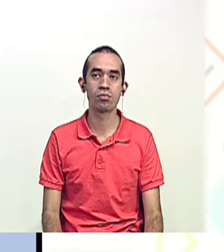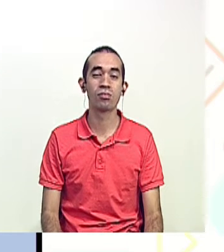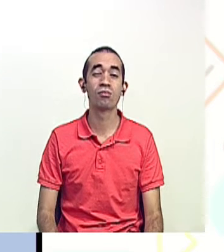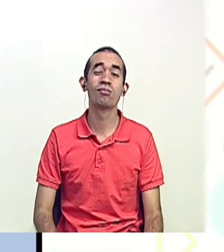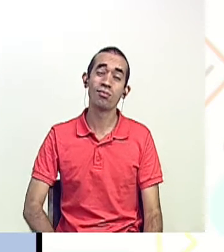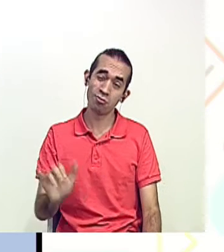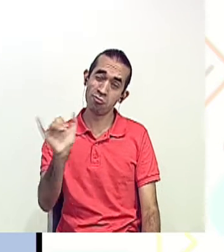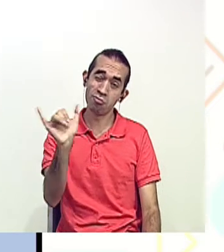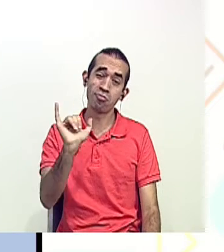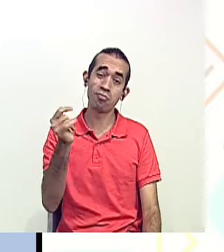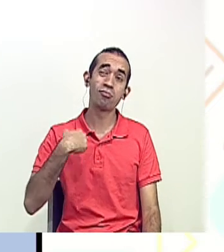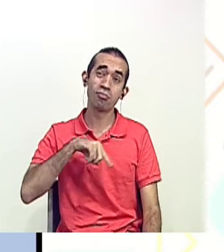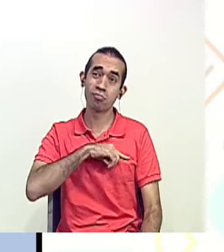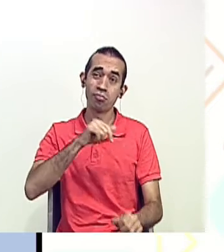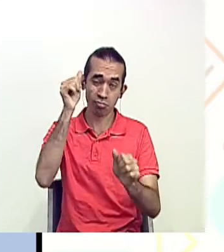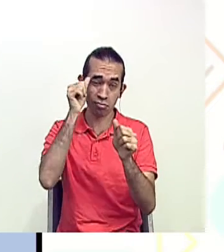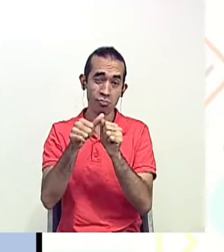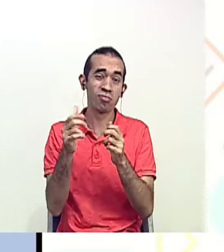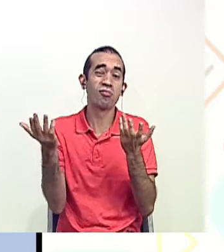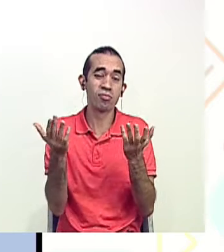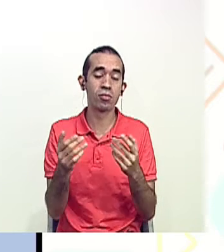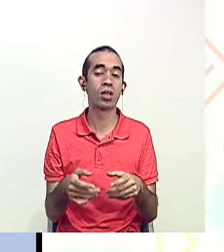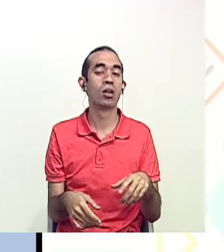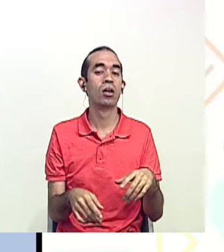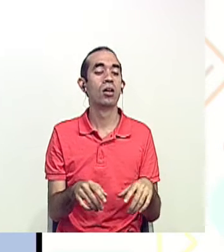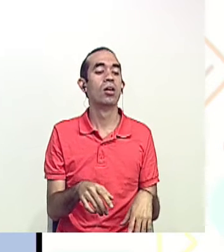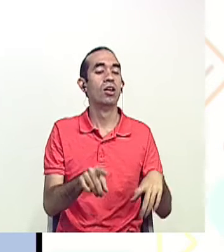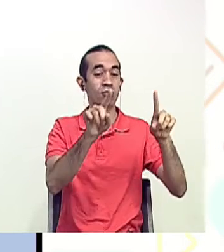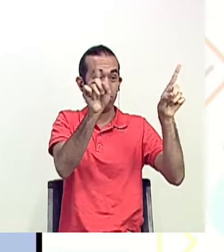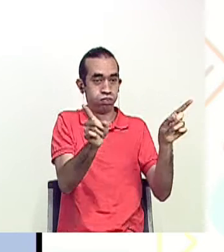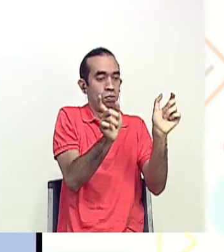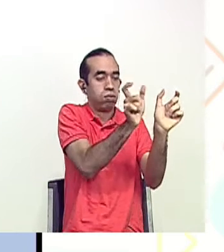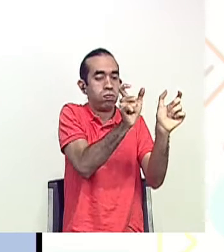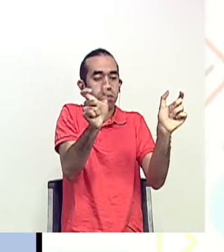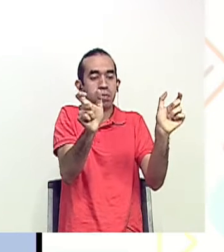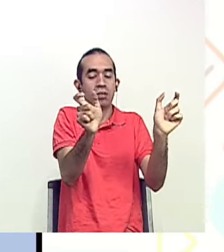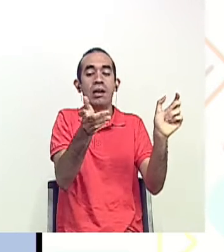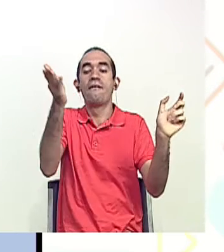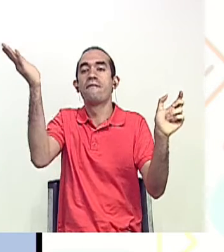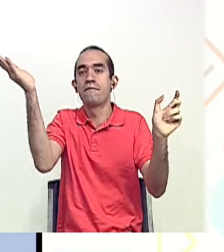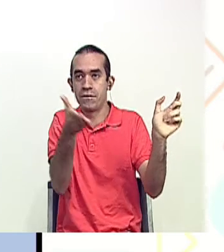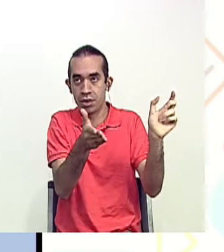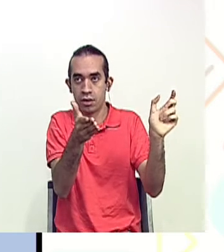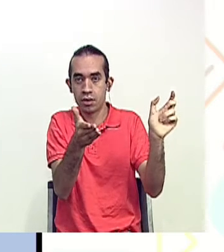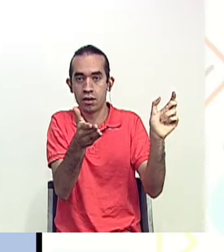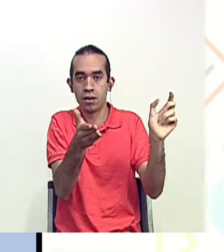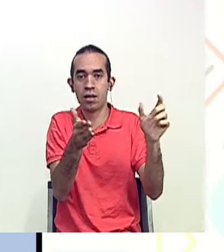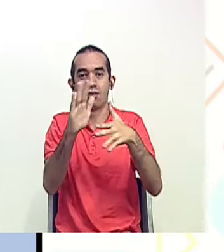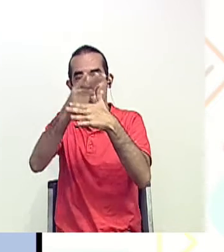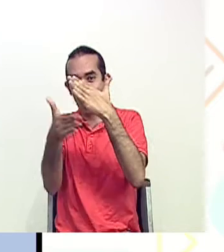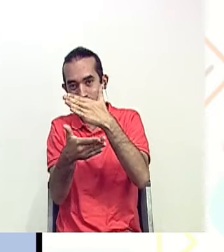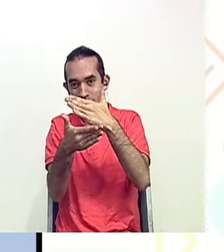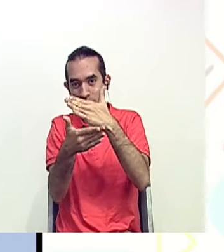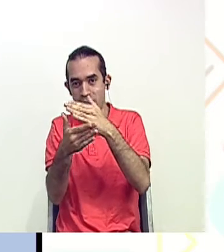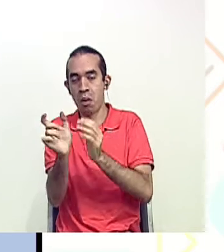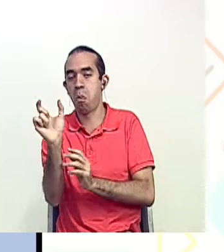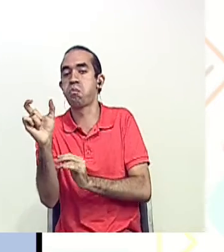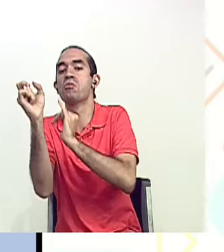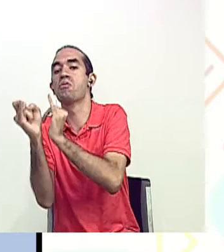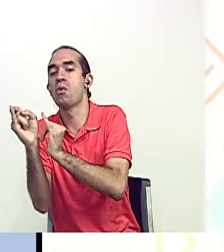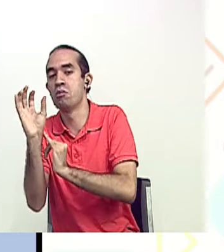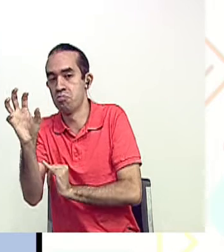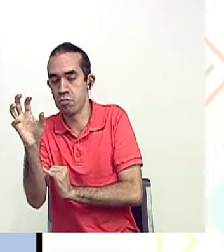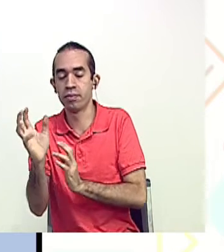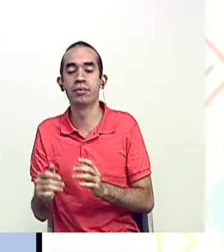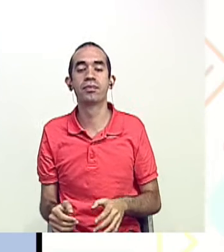También vamos a recordar la división de un polinomio entre un monomio. Entonces, en este caso, el